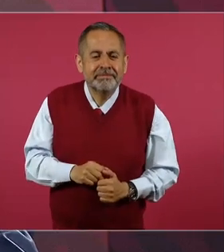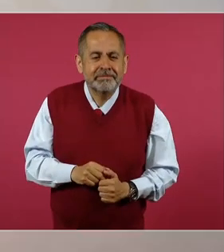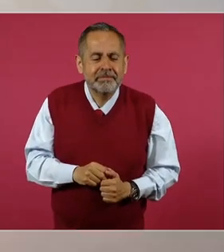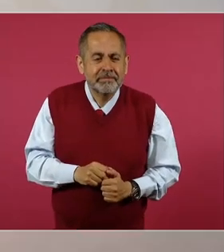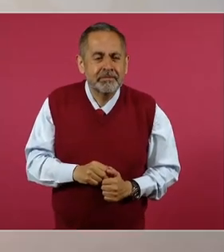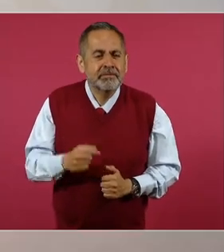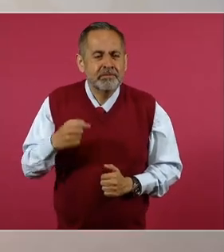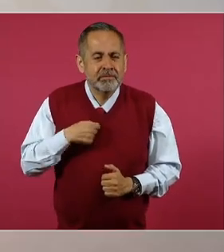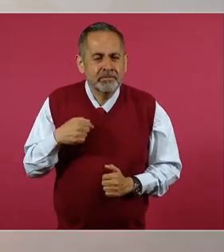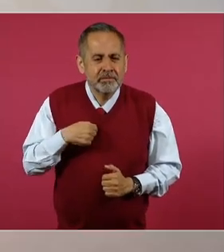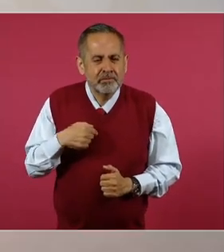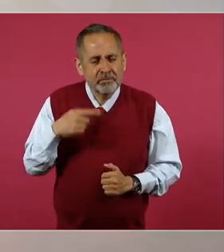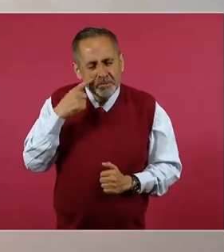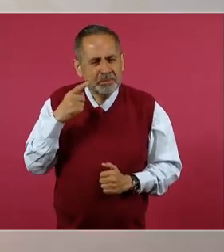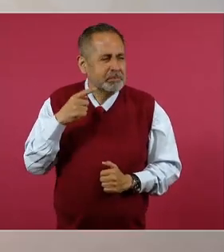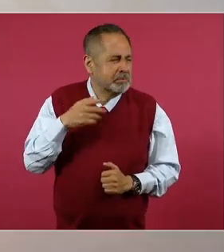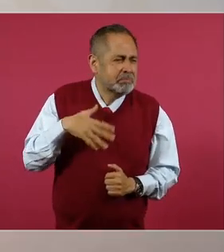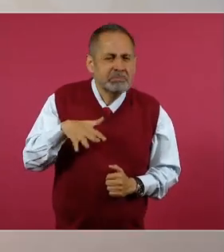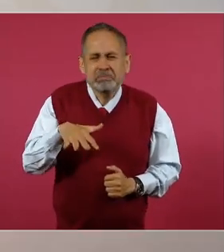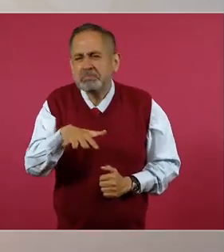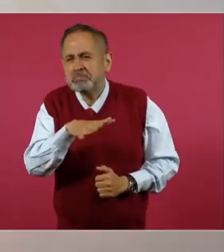busqué a los